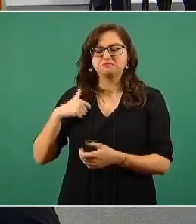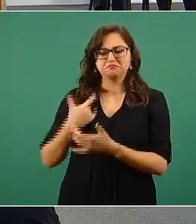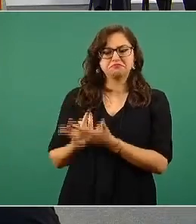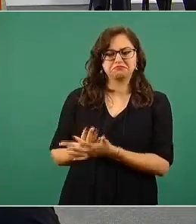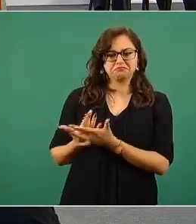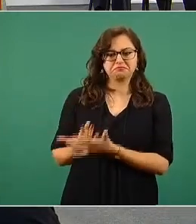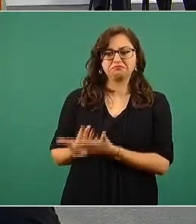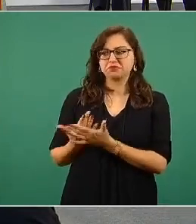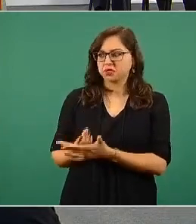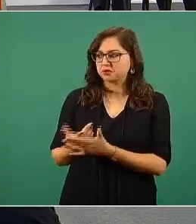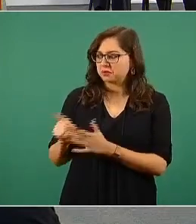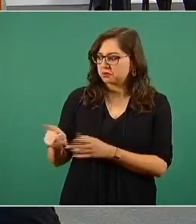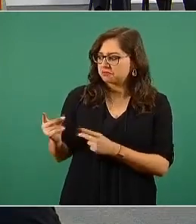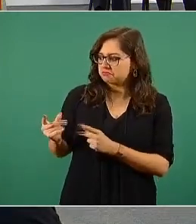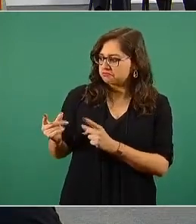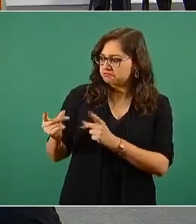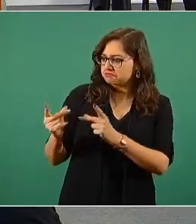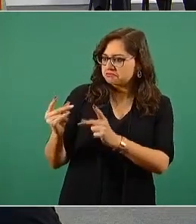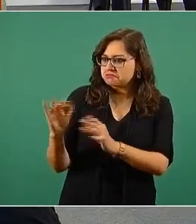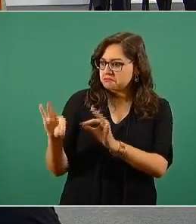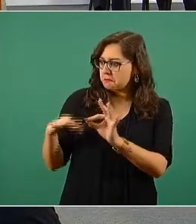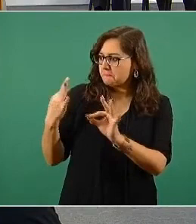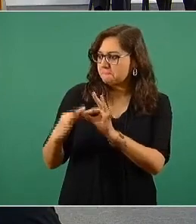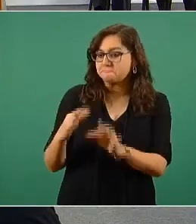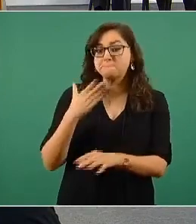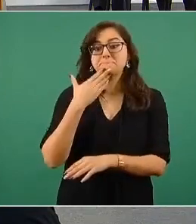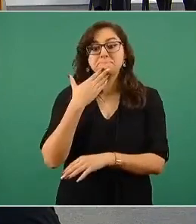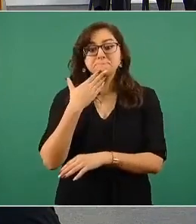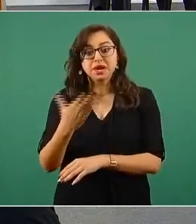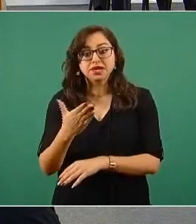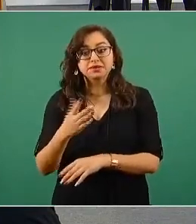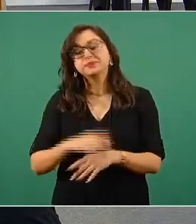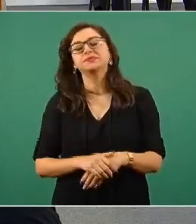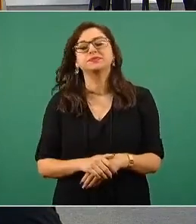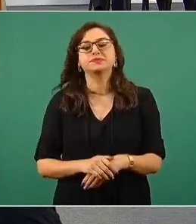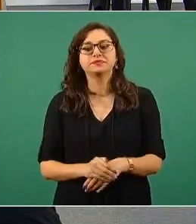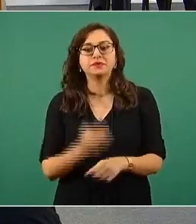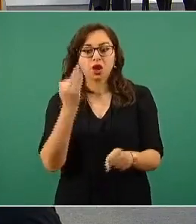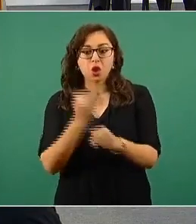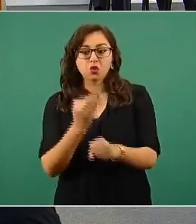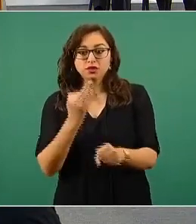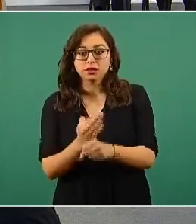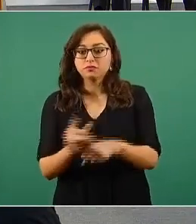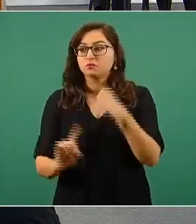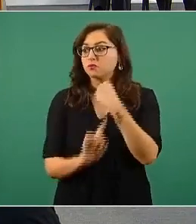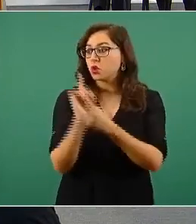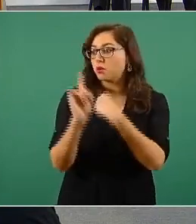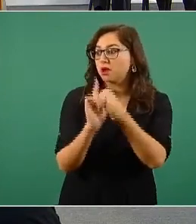a esperar, pero ahora que ya no es tan grave la